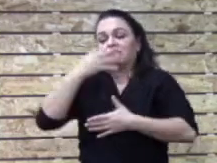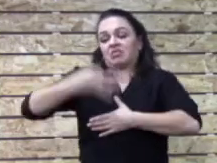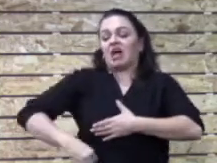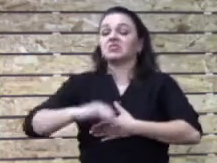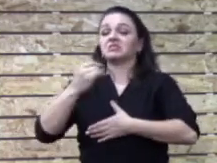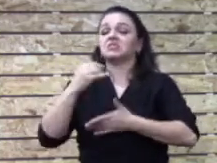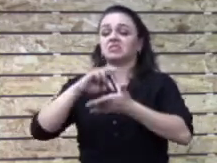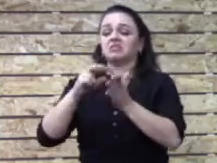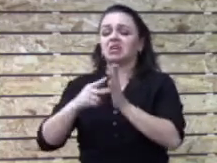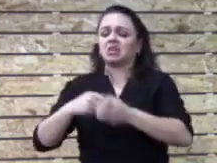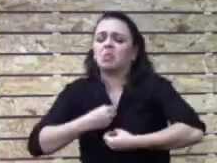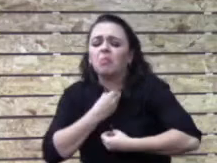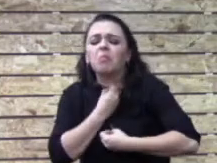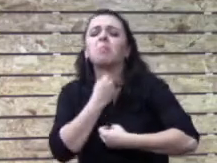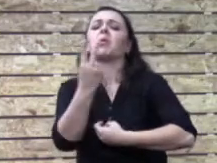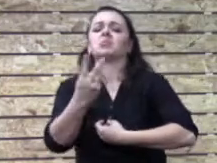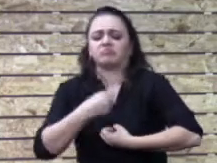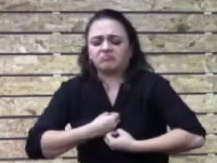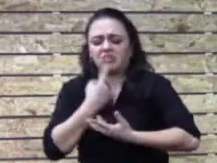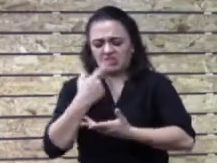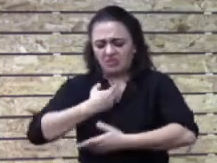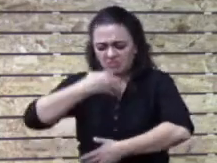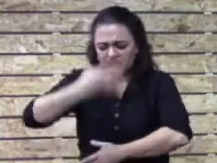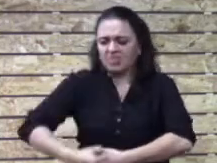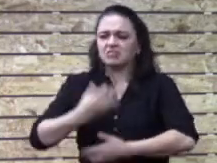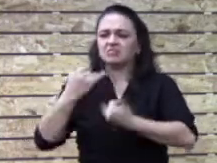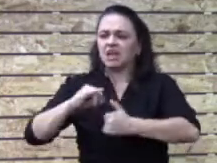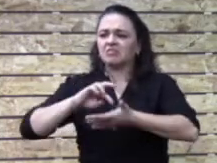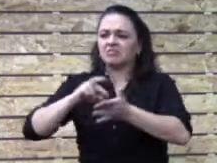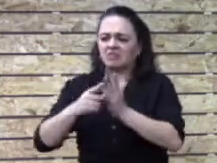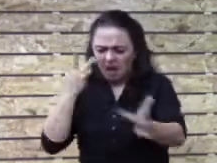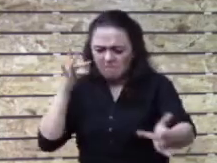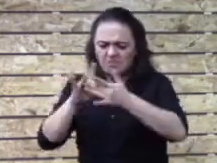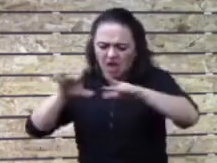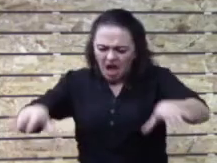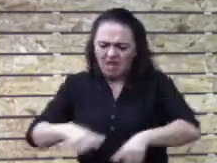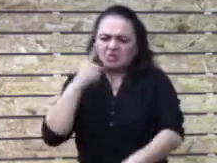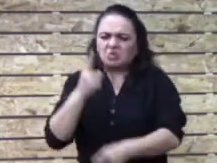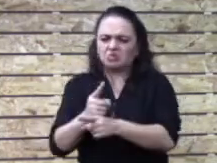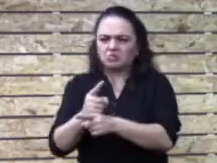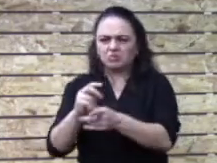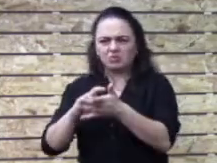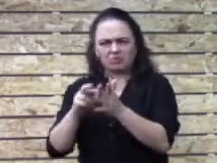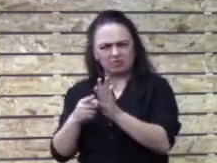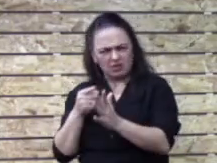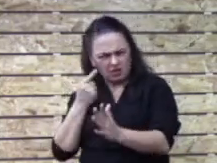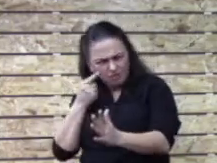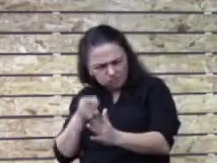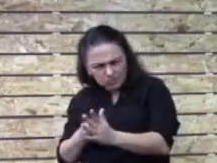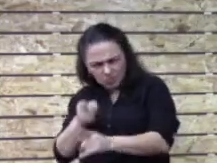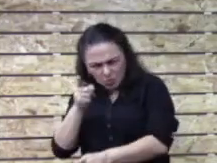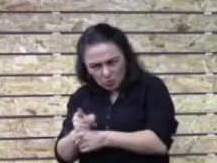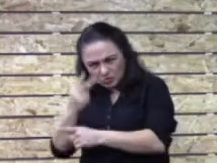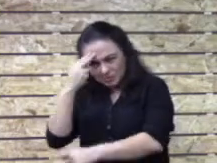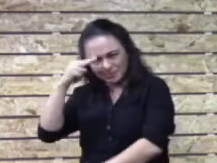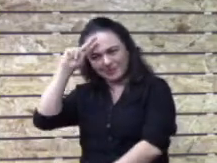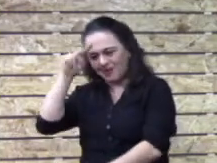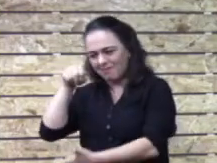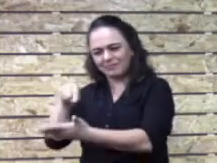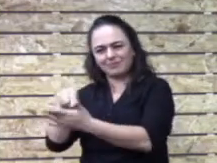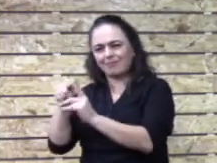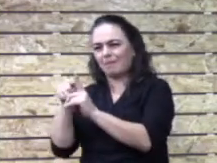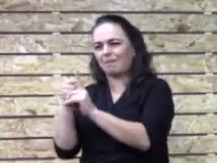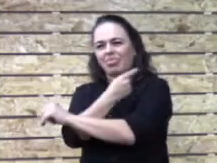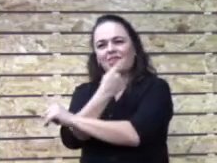porque con la boca se dice y todo lo que se dice se hace. Eso es un uso supersticioso y fue la primera incitación